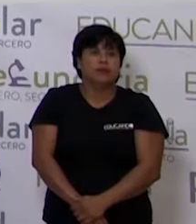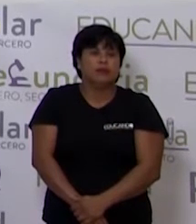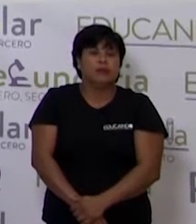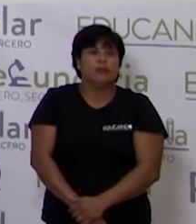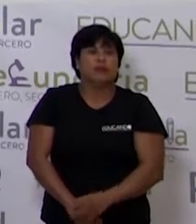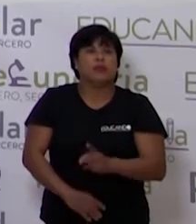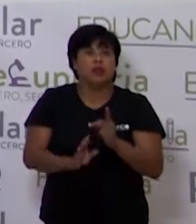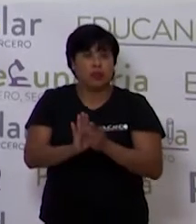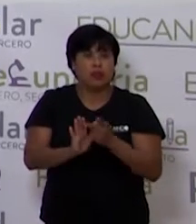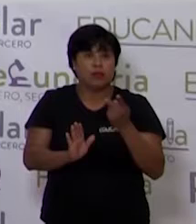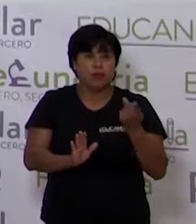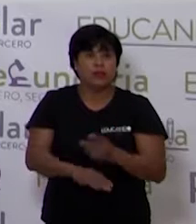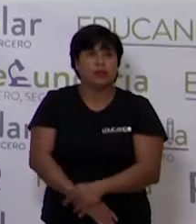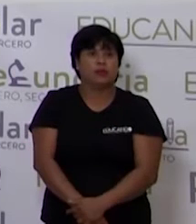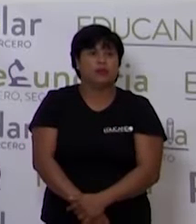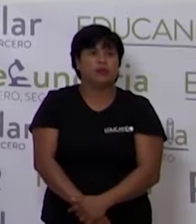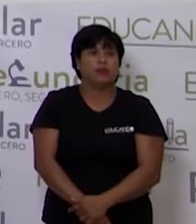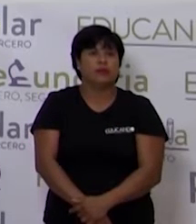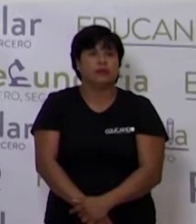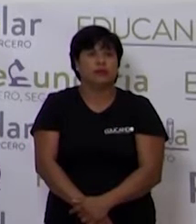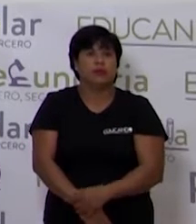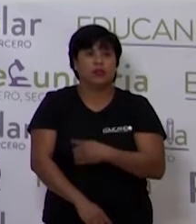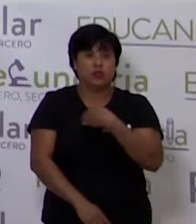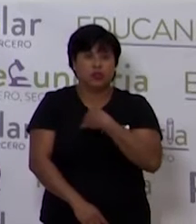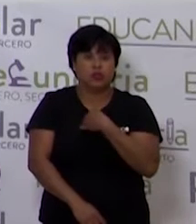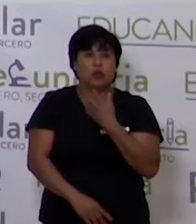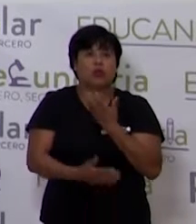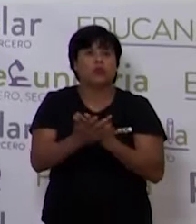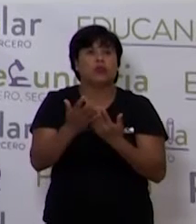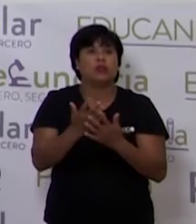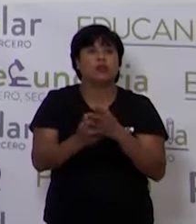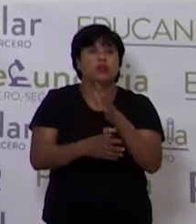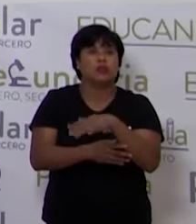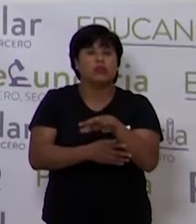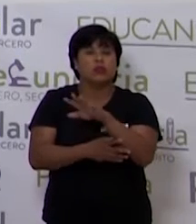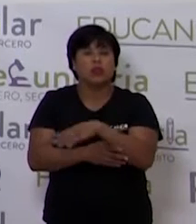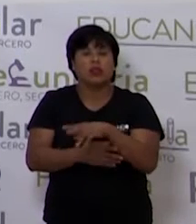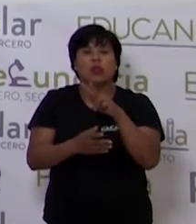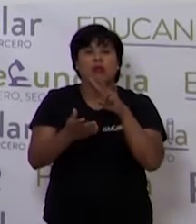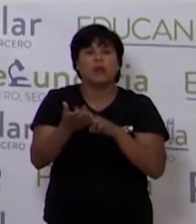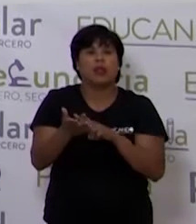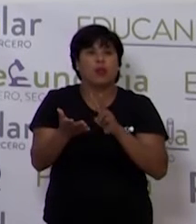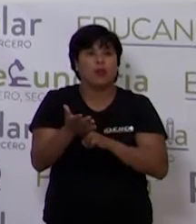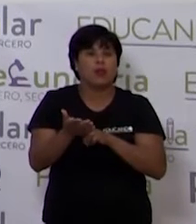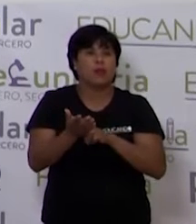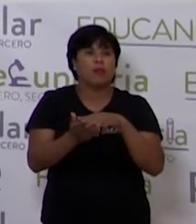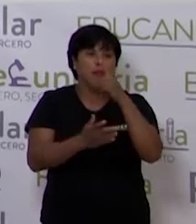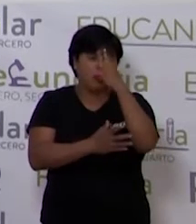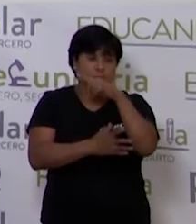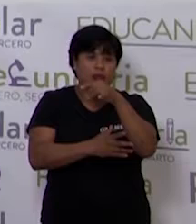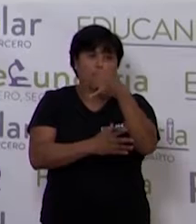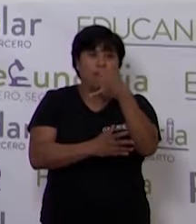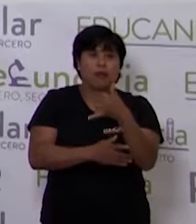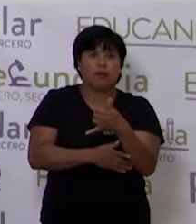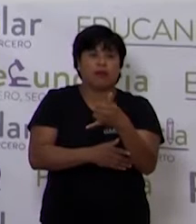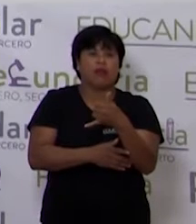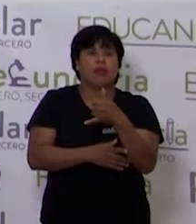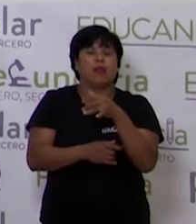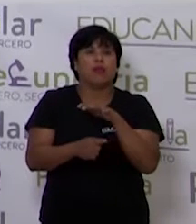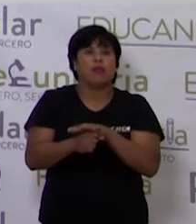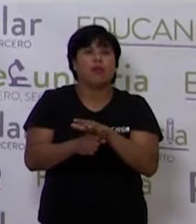Va de nuevo. Yo estoy buscando un valor